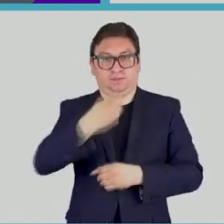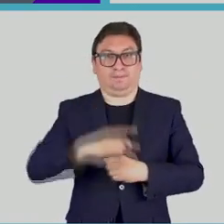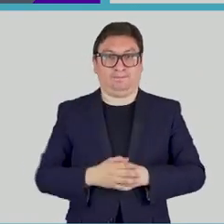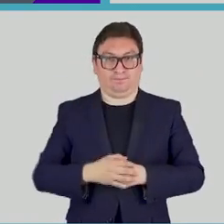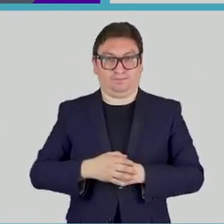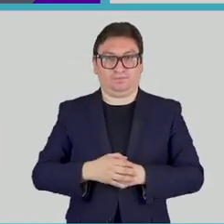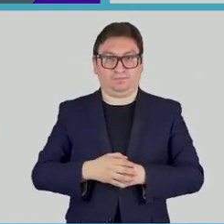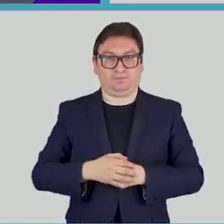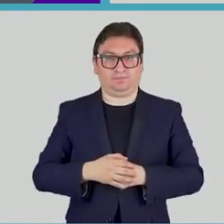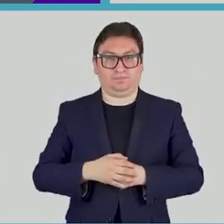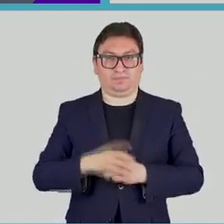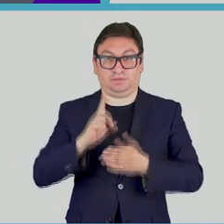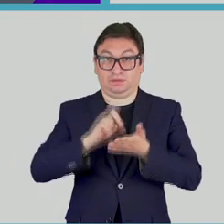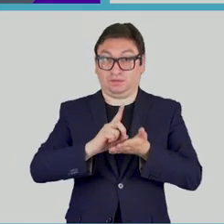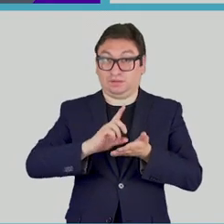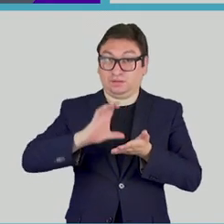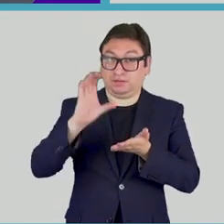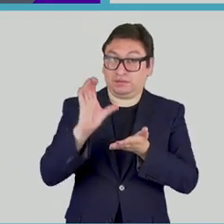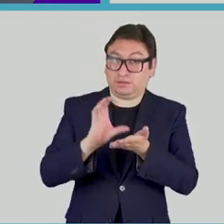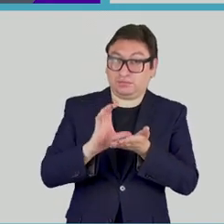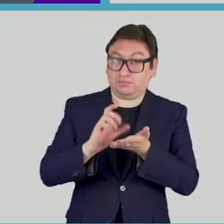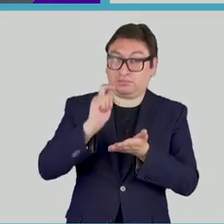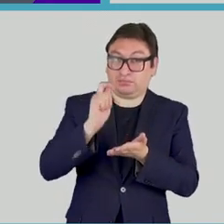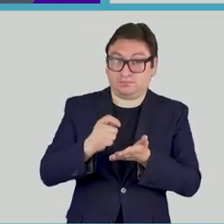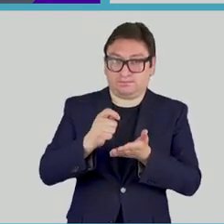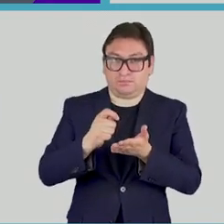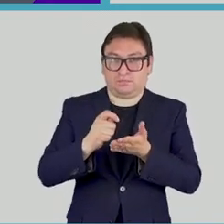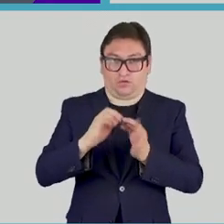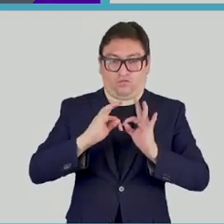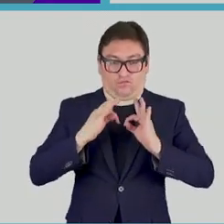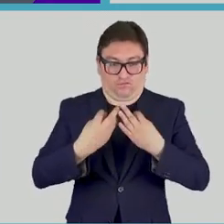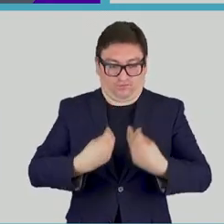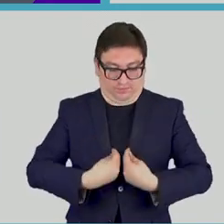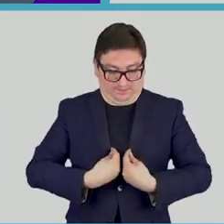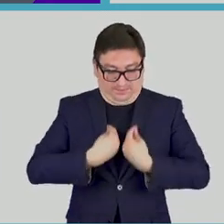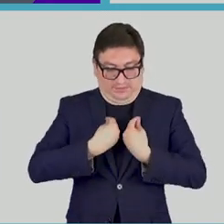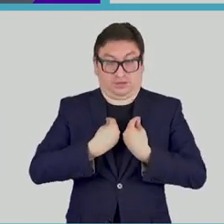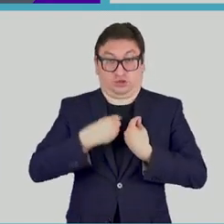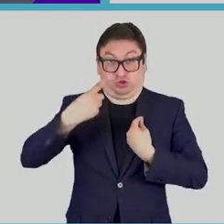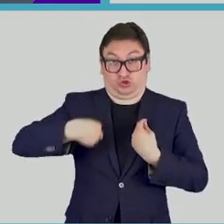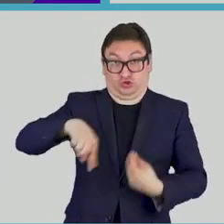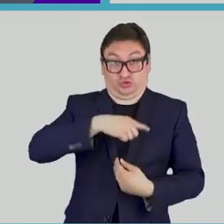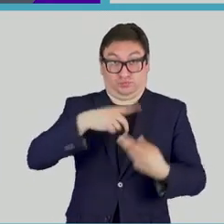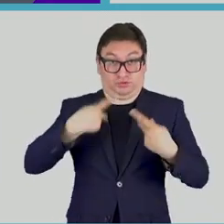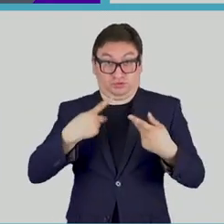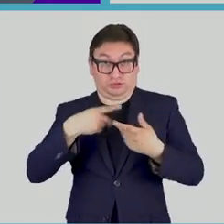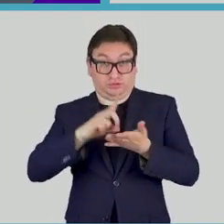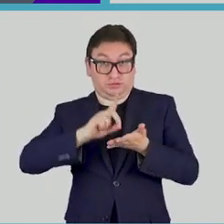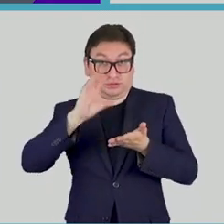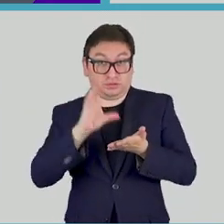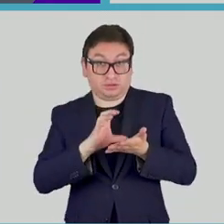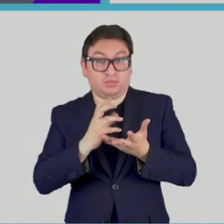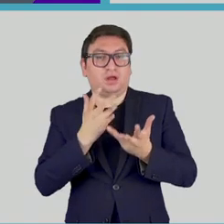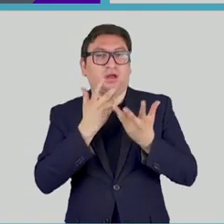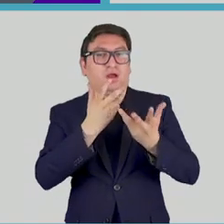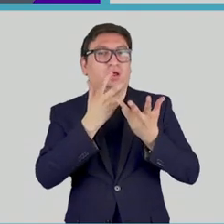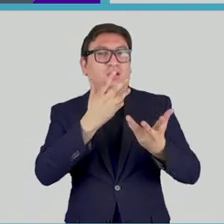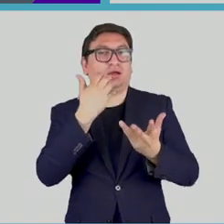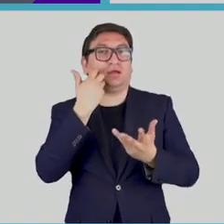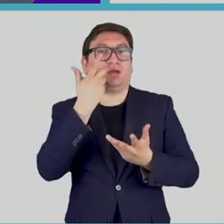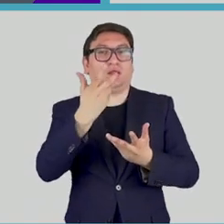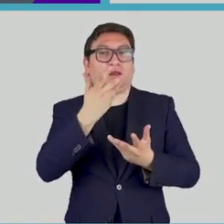la discapacidad es una condición de vida y nosotros como personas con discapacidad queremos